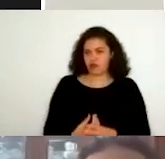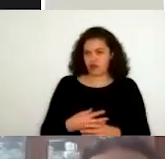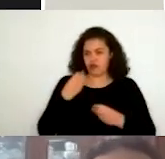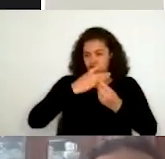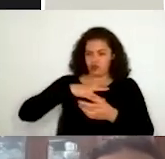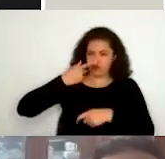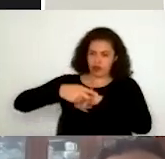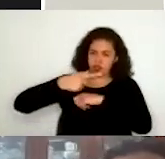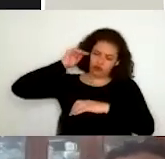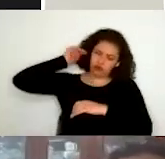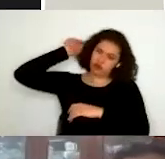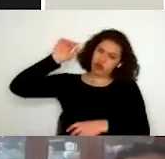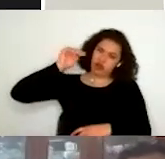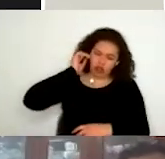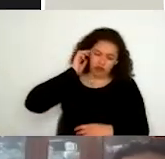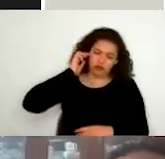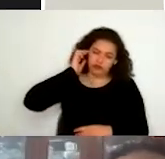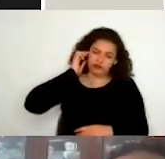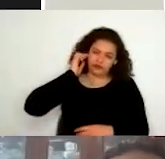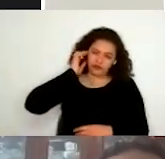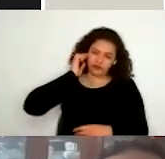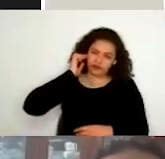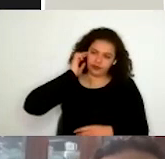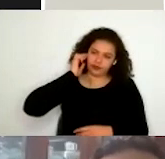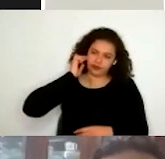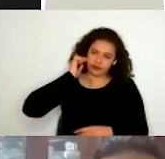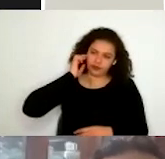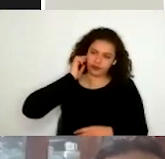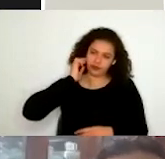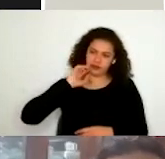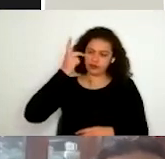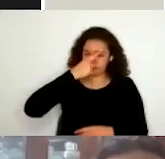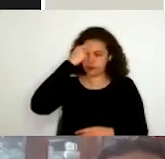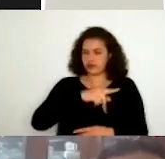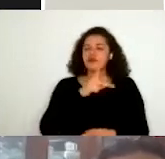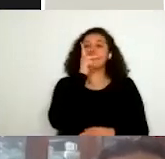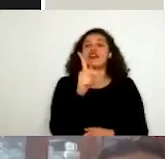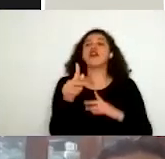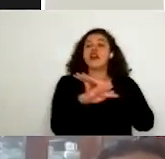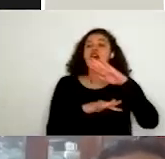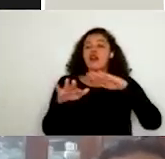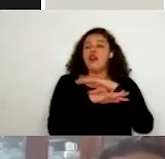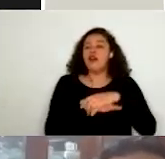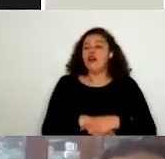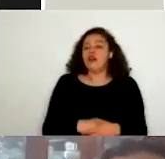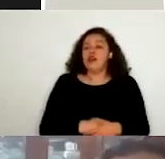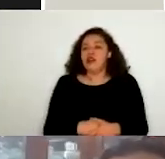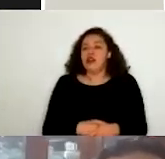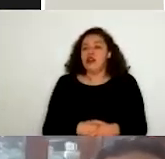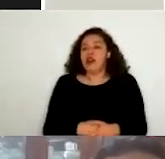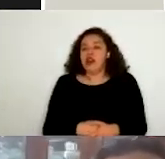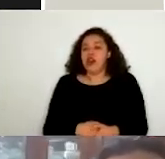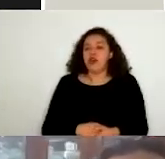alto, medio o bajo. Y aquí, para cumplir con los términos de referencia, nos solicitan